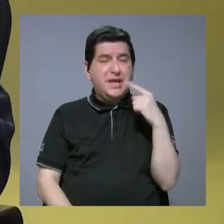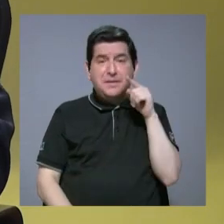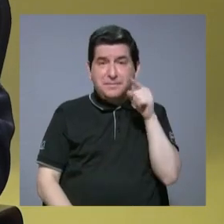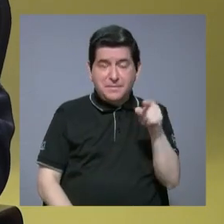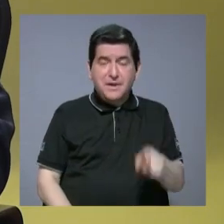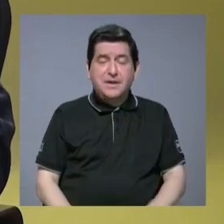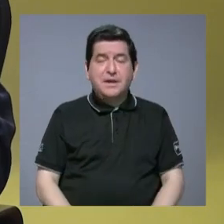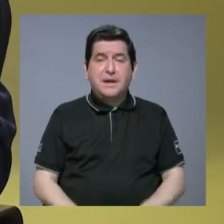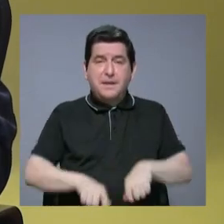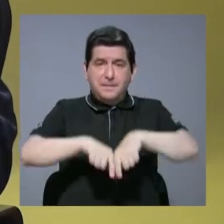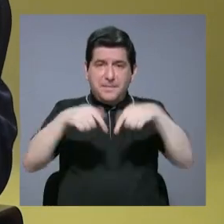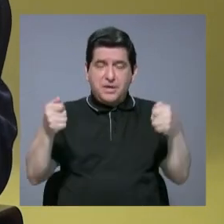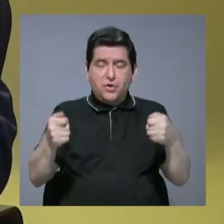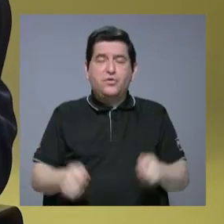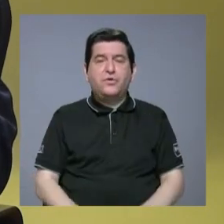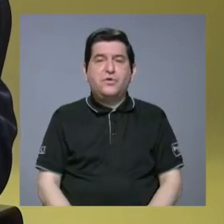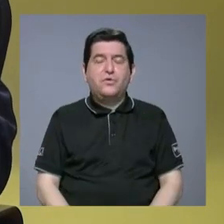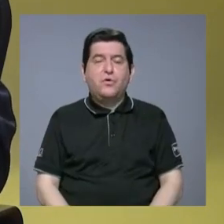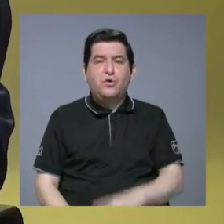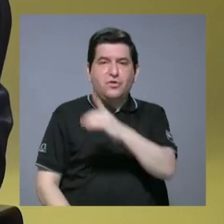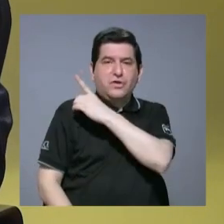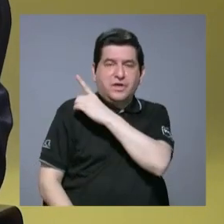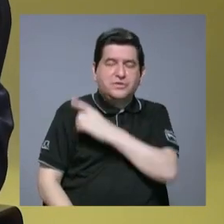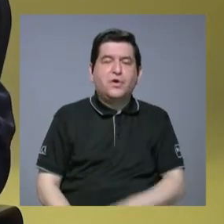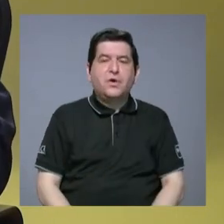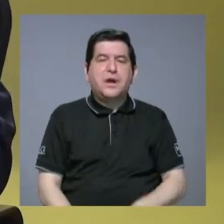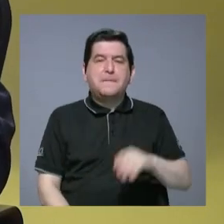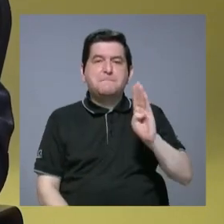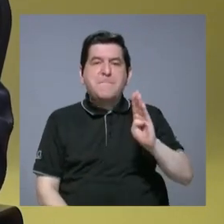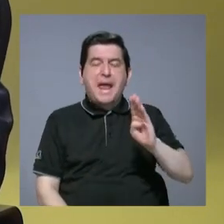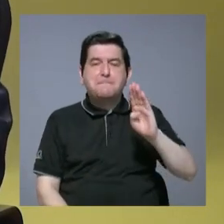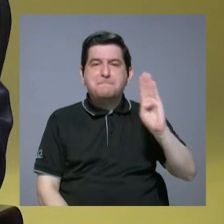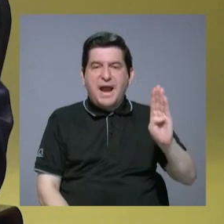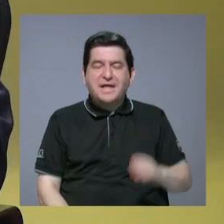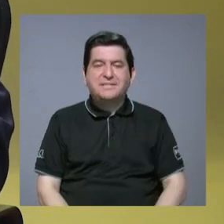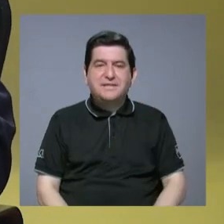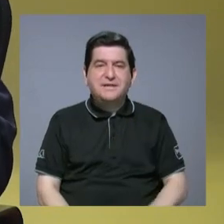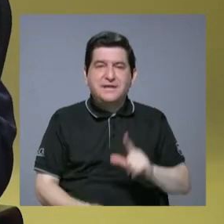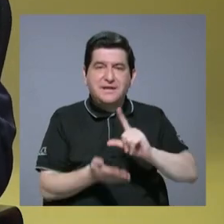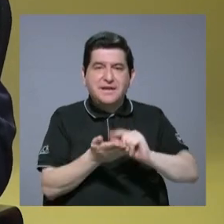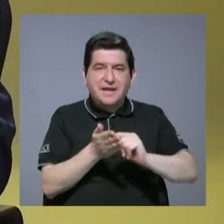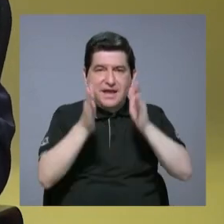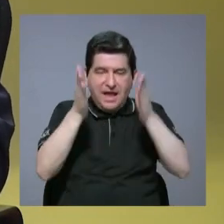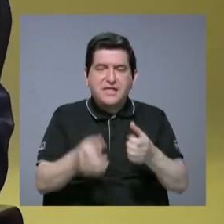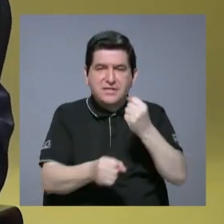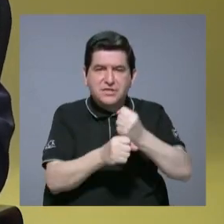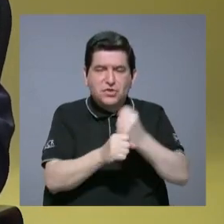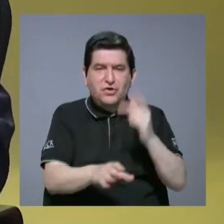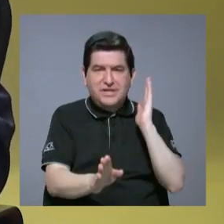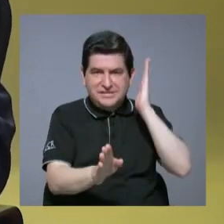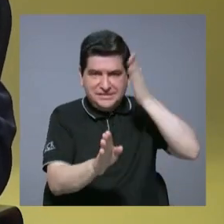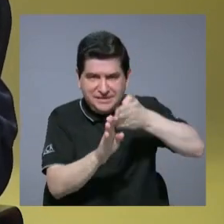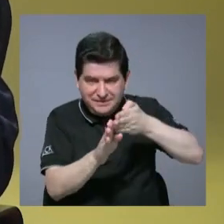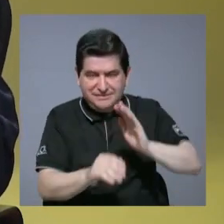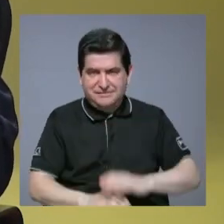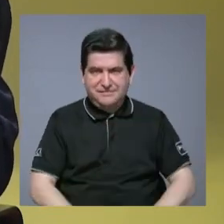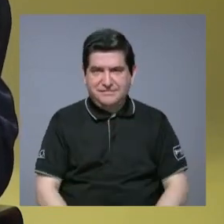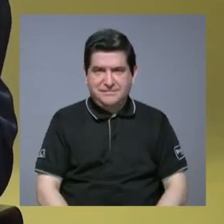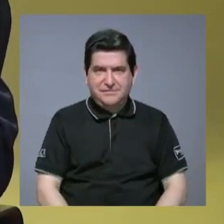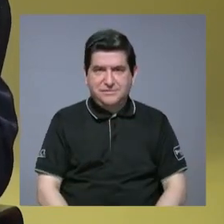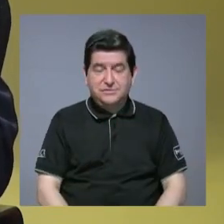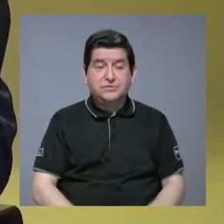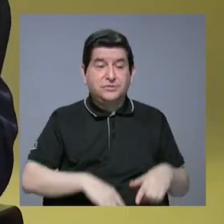ese periódico, de su director Ben Bradley y de los editores que trabajaron directamente con ellos,